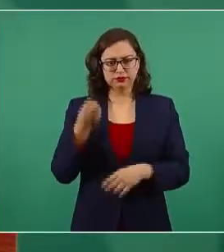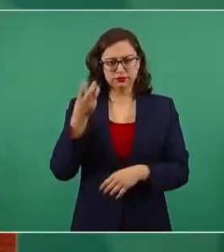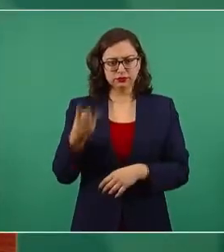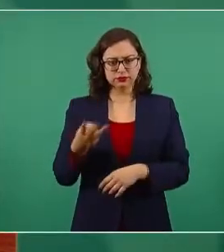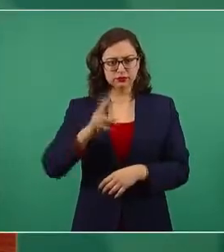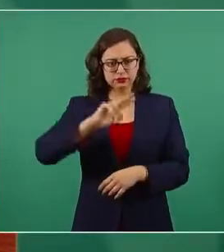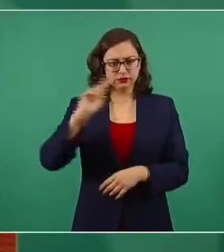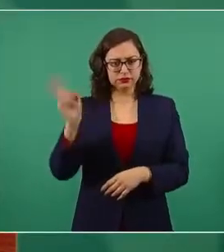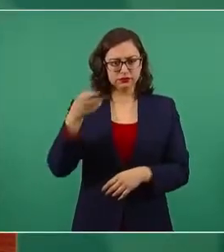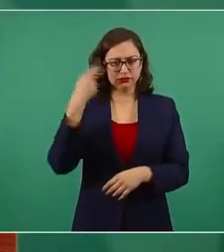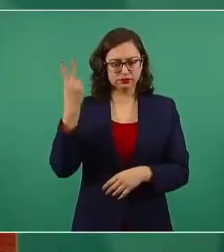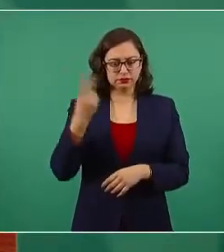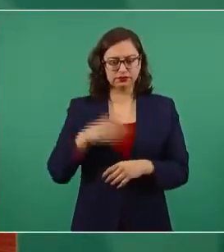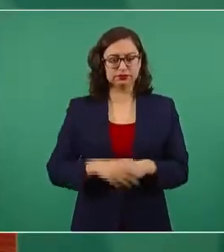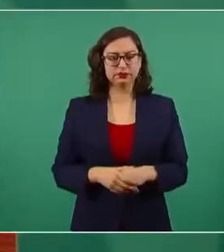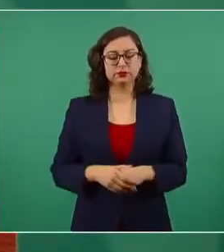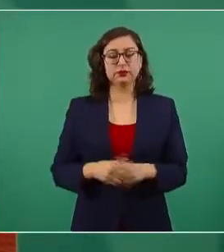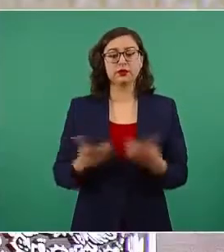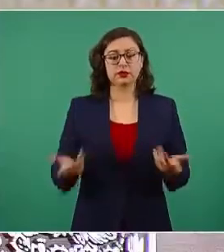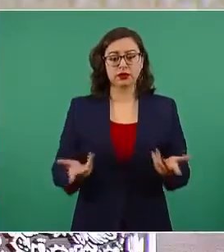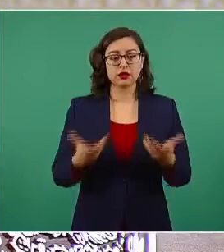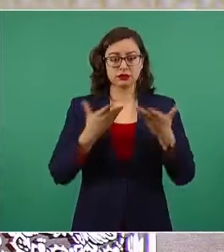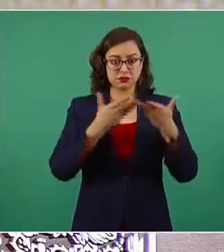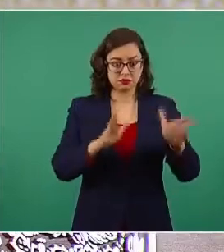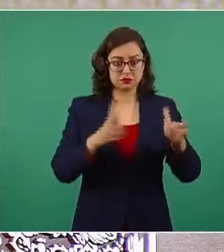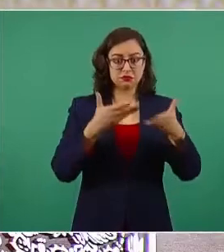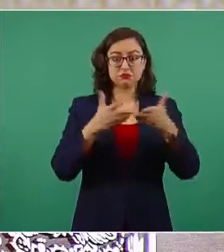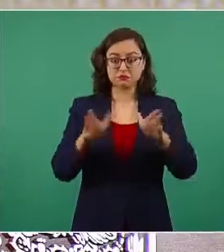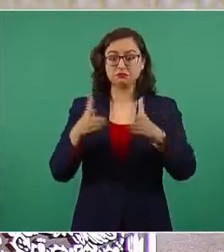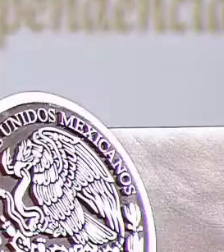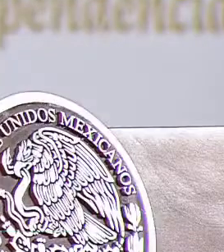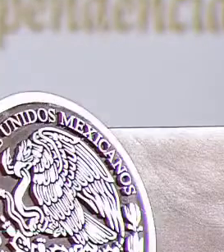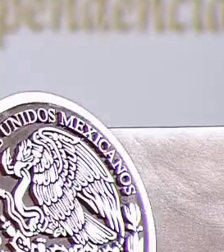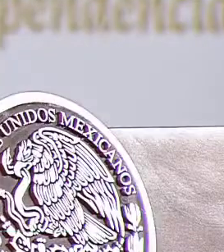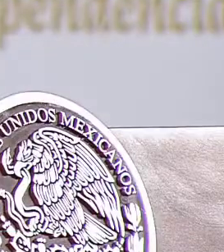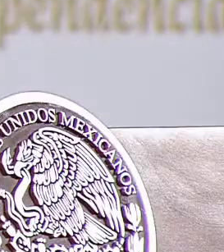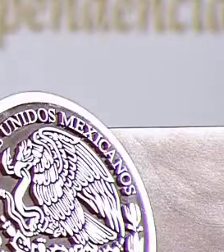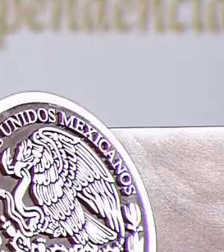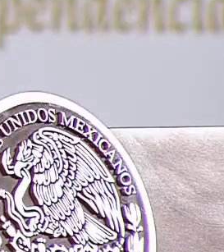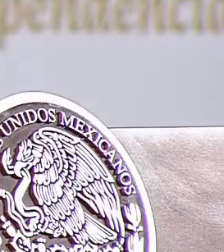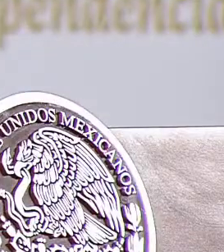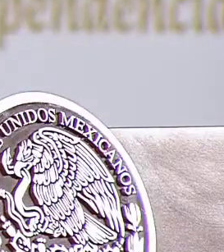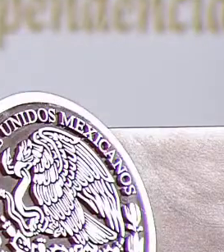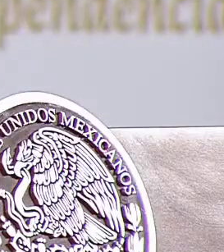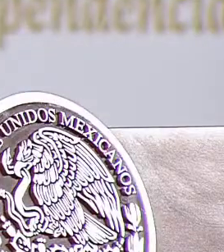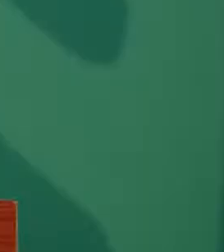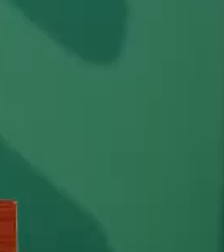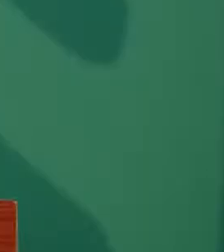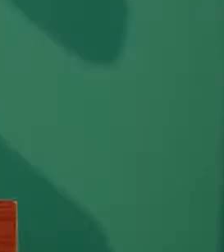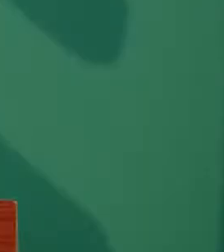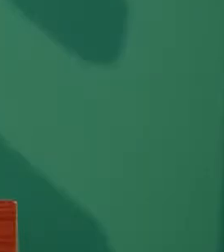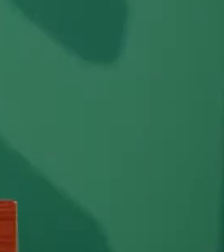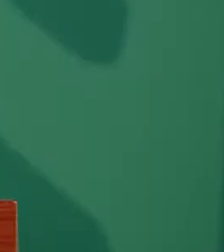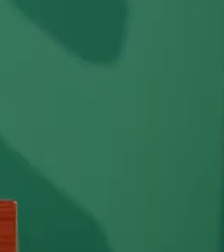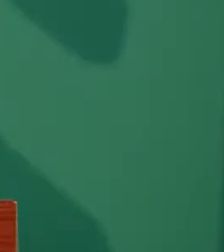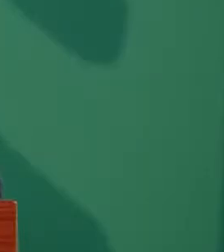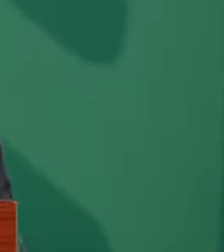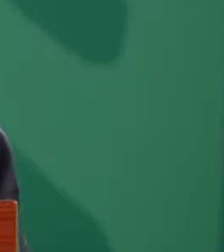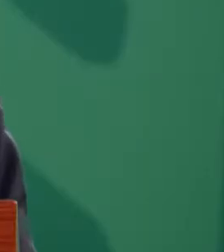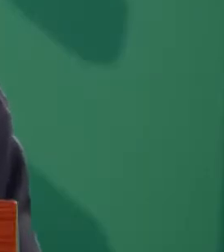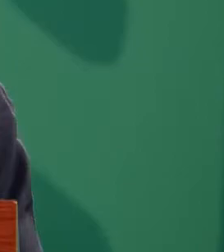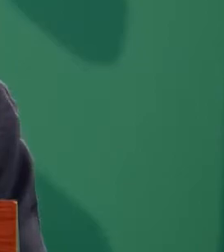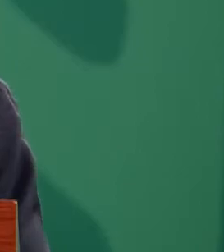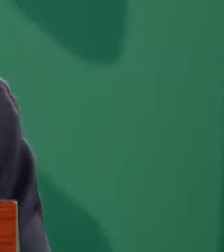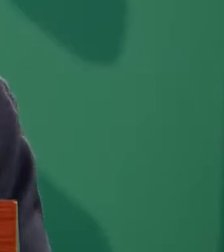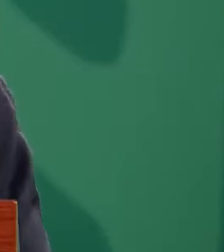124 municipios, los 124 aperturan. Precisamente ahorita lo que nos falta el dato es del número de alumnos y de docentes que están precisamente